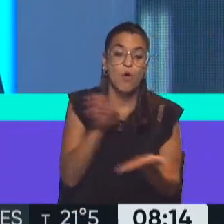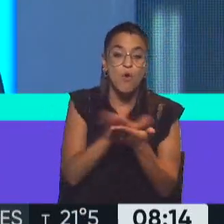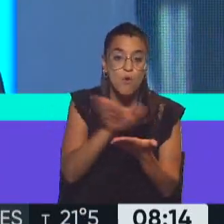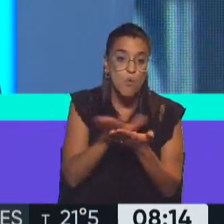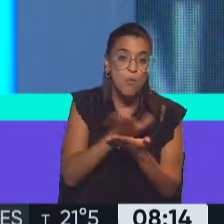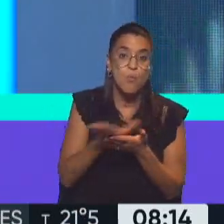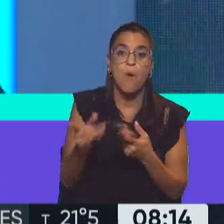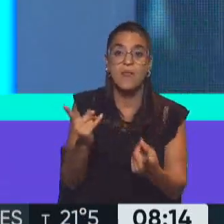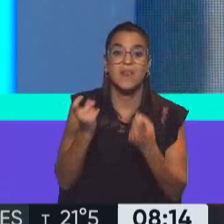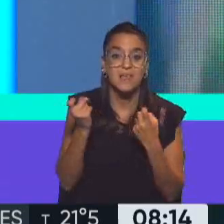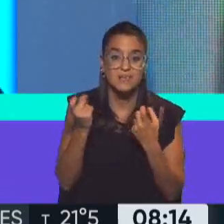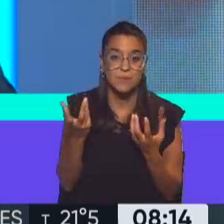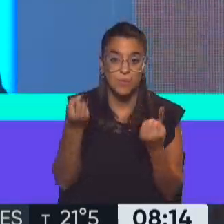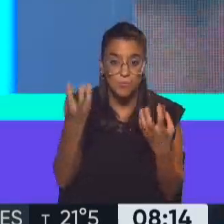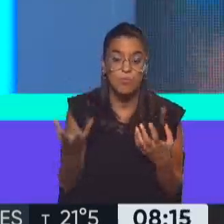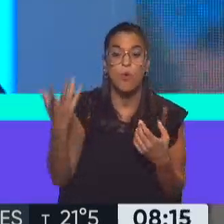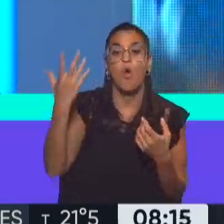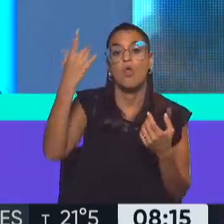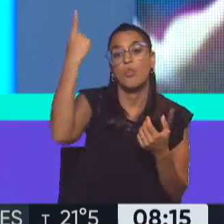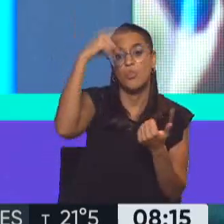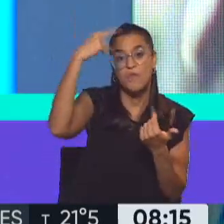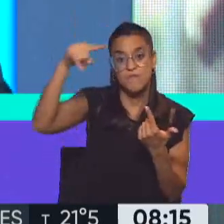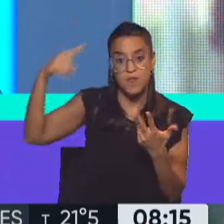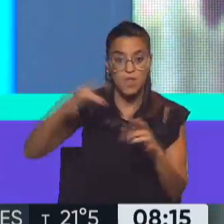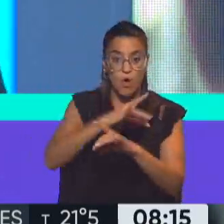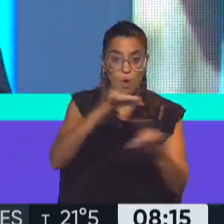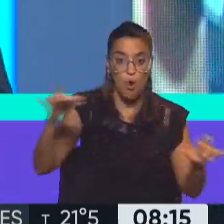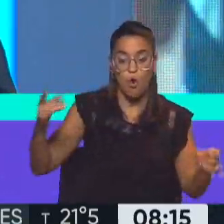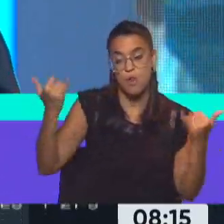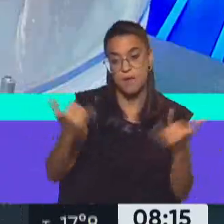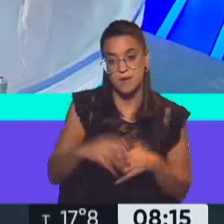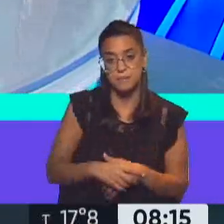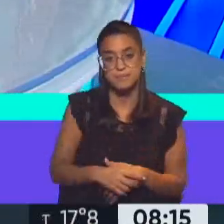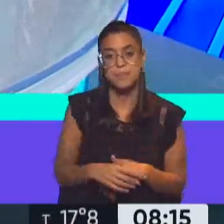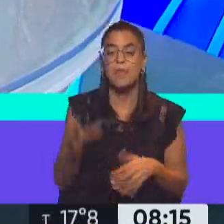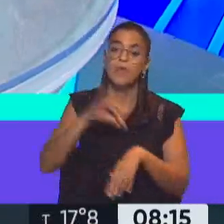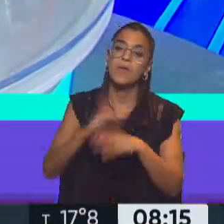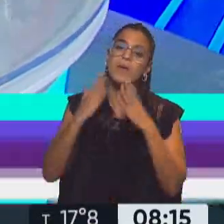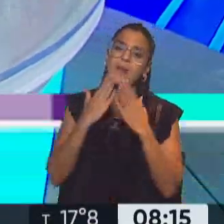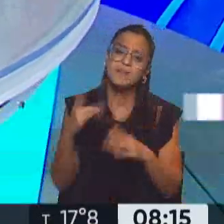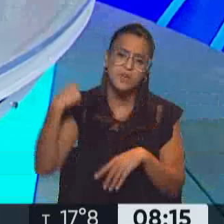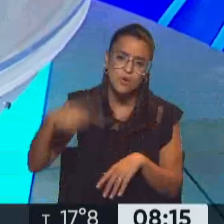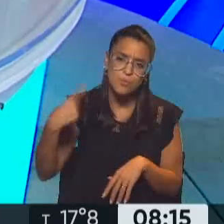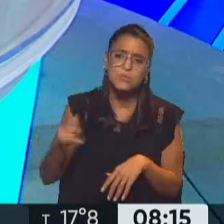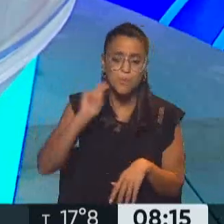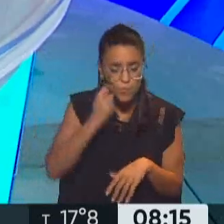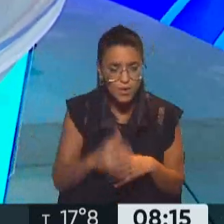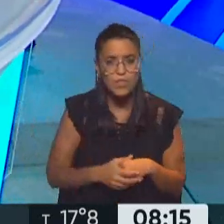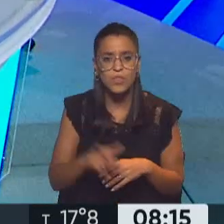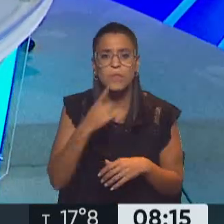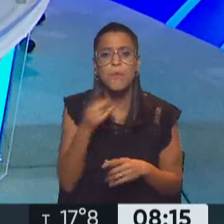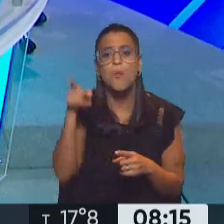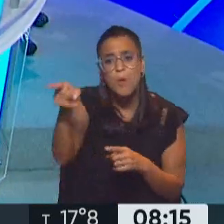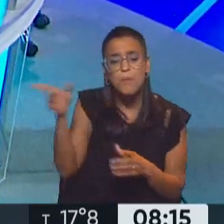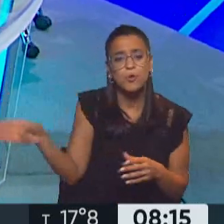nuevas necesidades por las diferentes olas o brotes que se den. Doctor, gracias, como siempre. Un gusto. Por usted, por